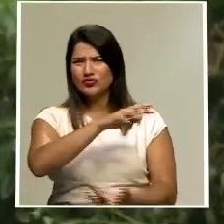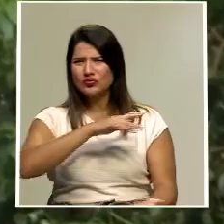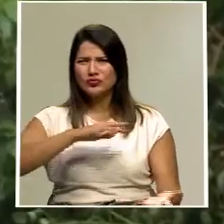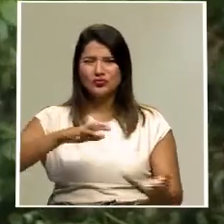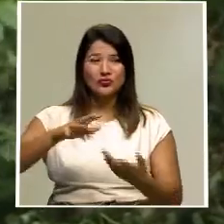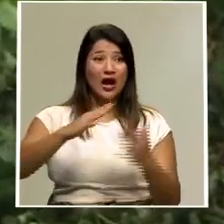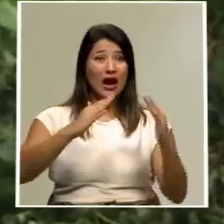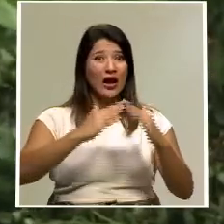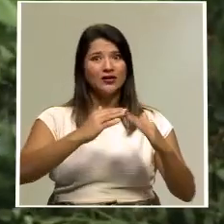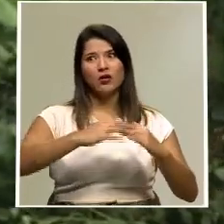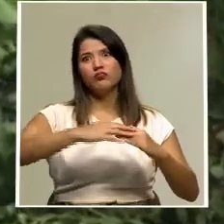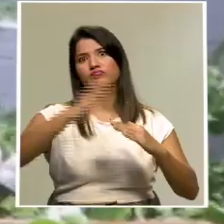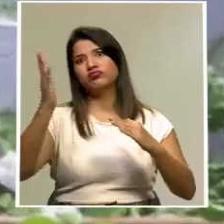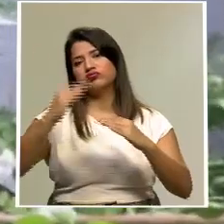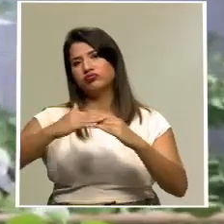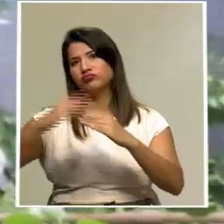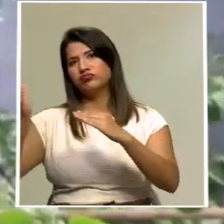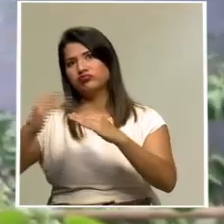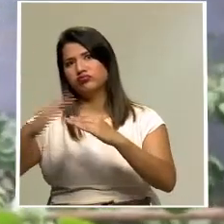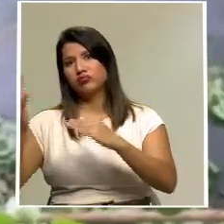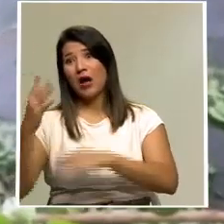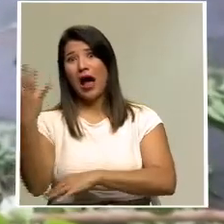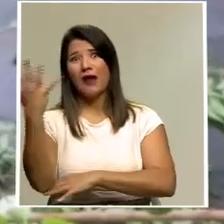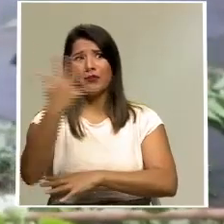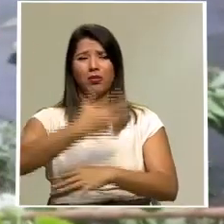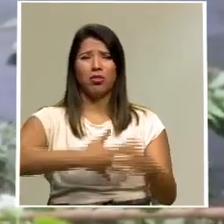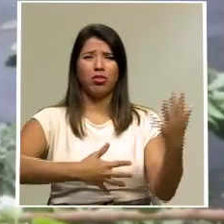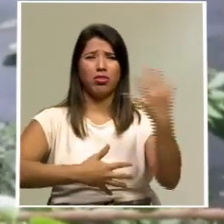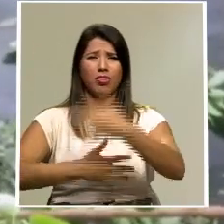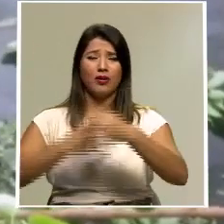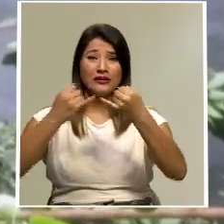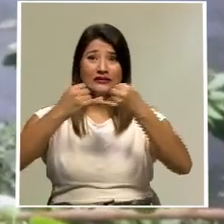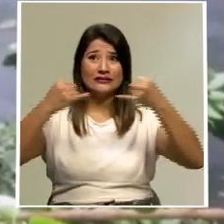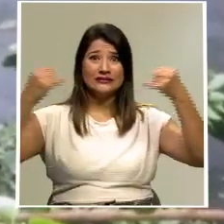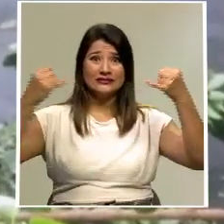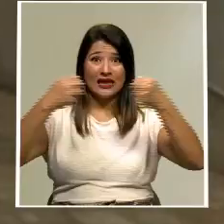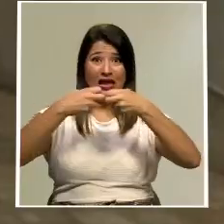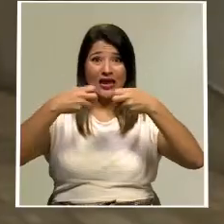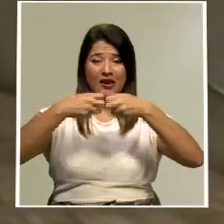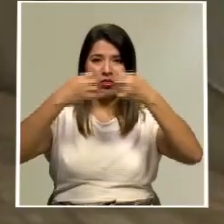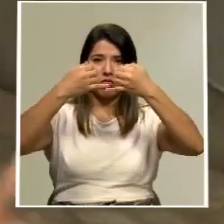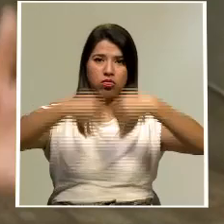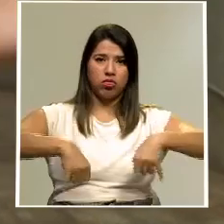numerosas viviendas improvisadas, arrancado árboles y torres eléctricas.